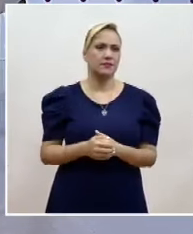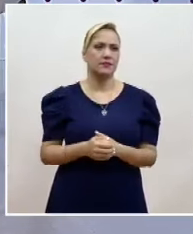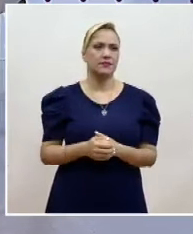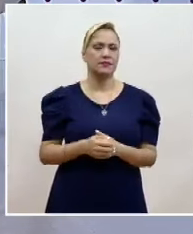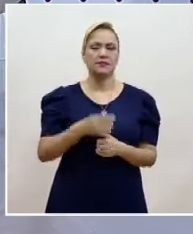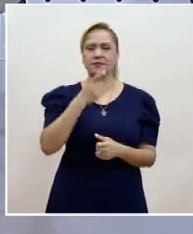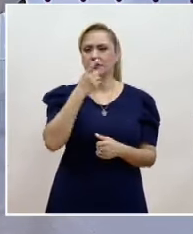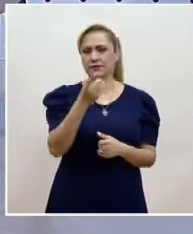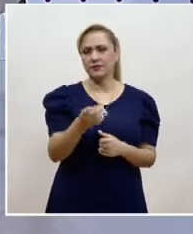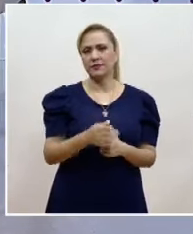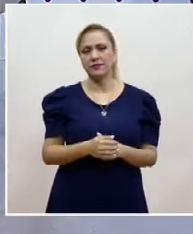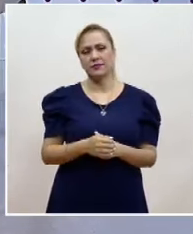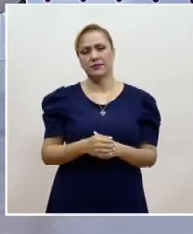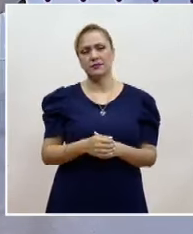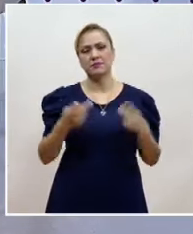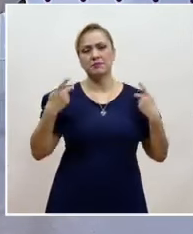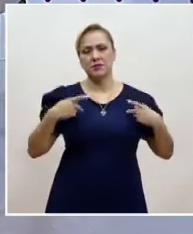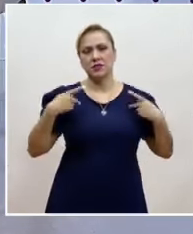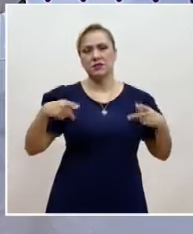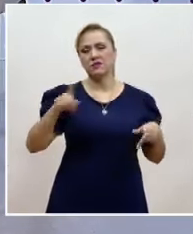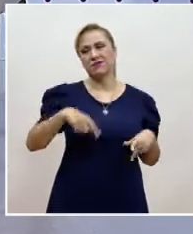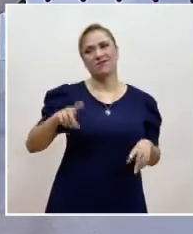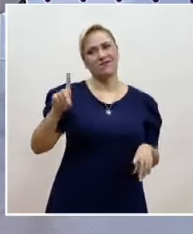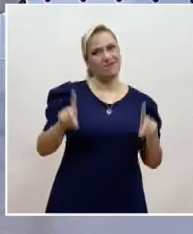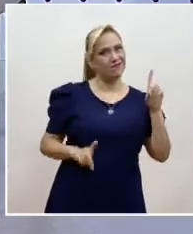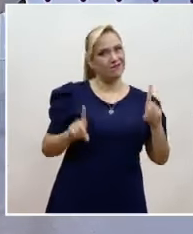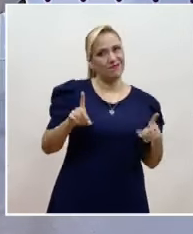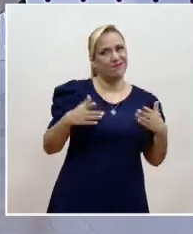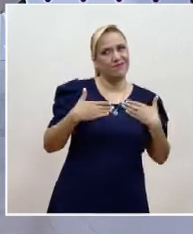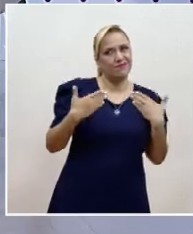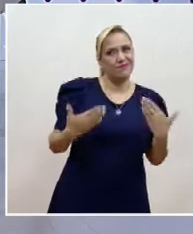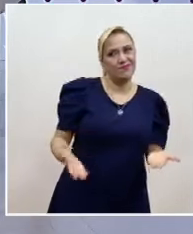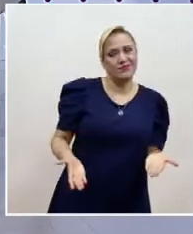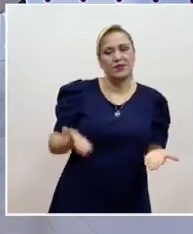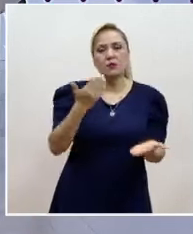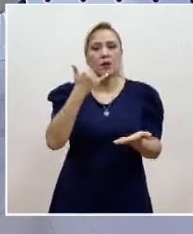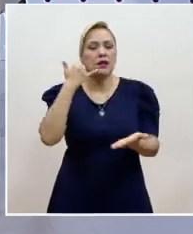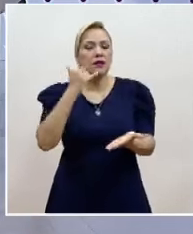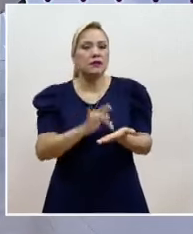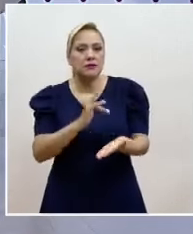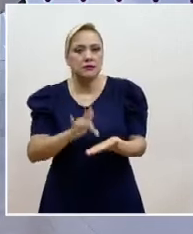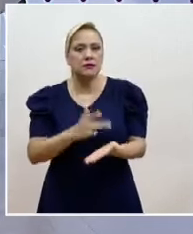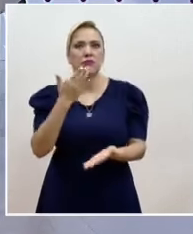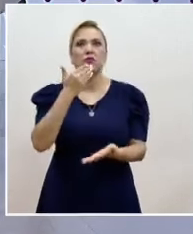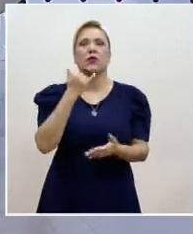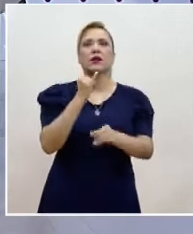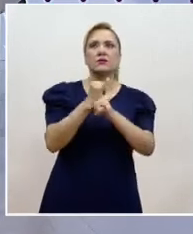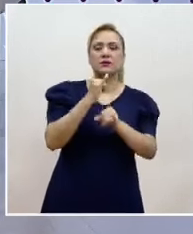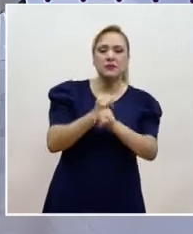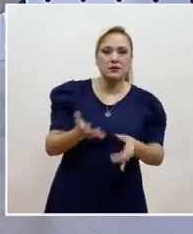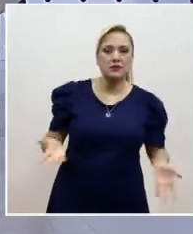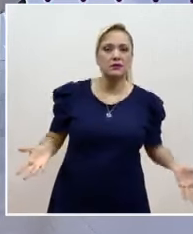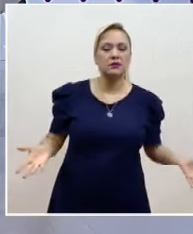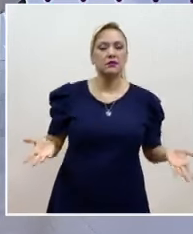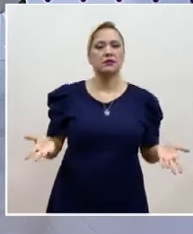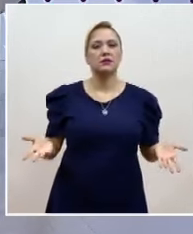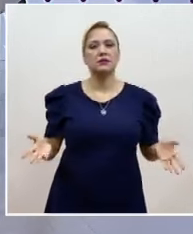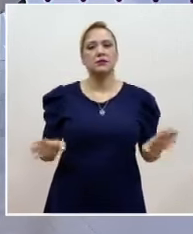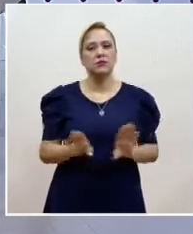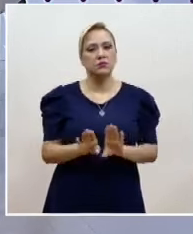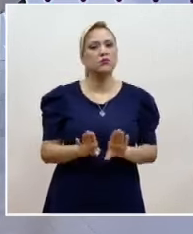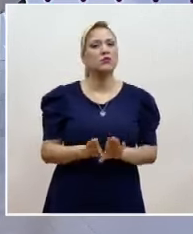hablaba de personas que tienen desconfianza, hay personas que no tienen acceso a un celular o no tienen los datos, que se conoce o está relacionado con la